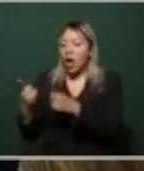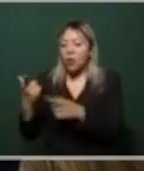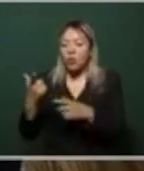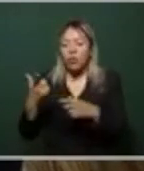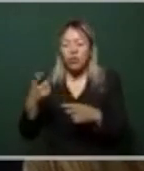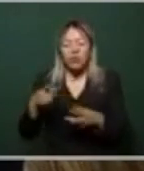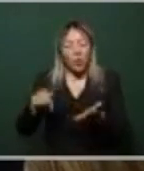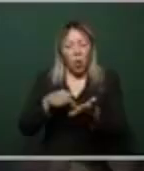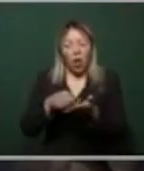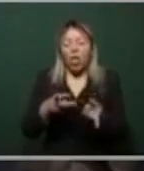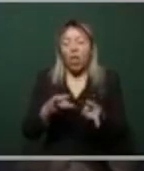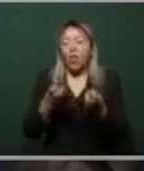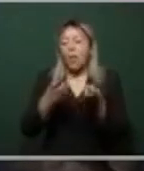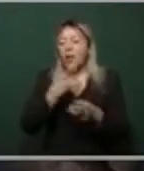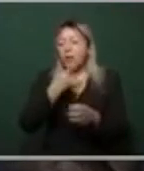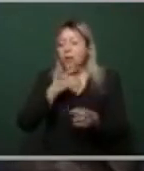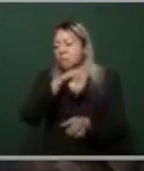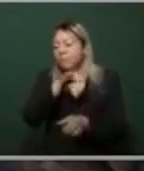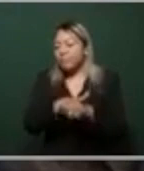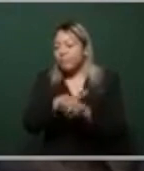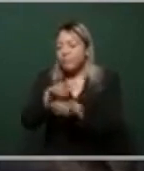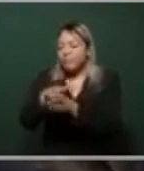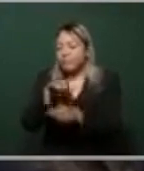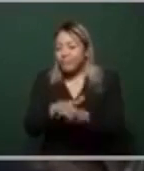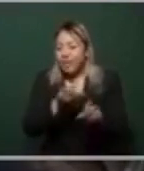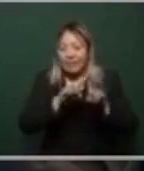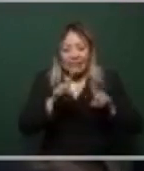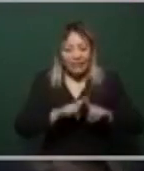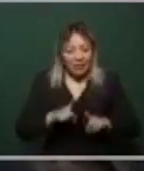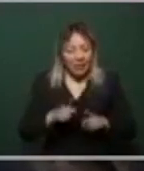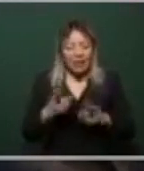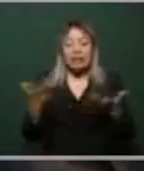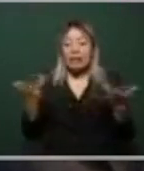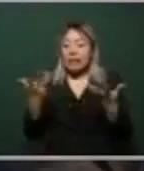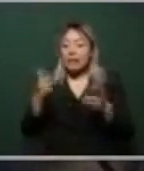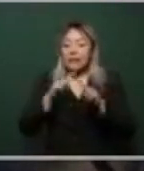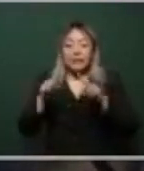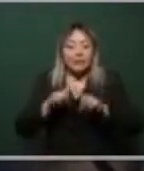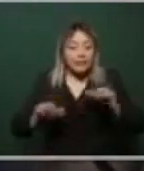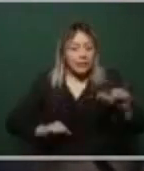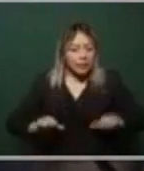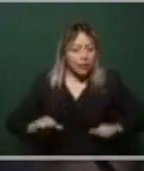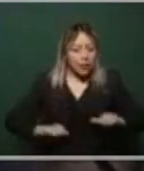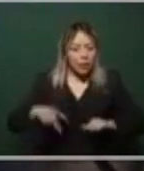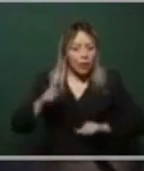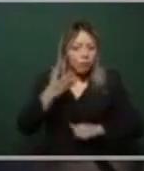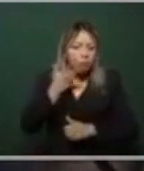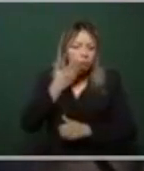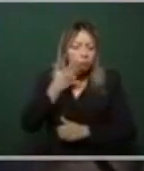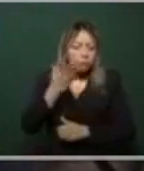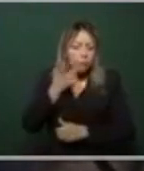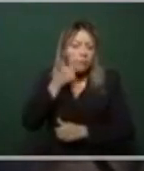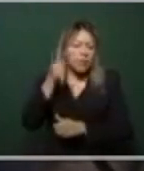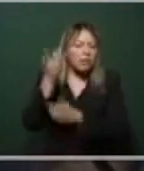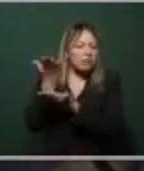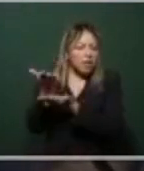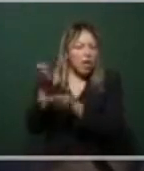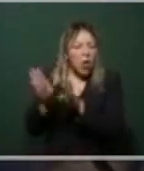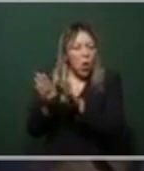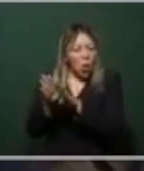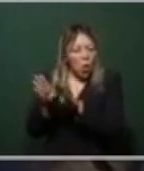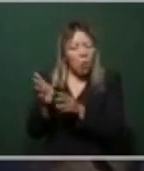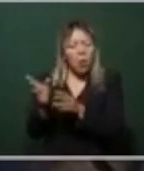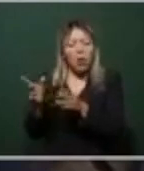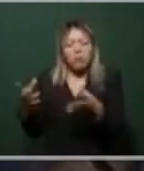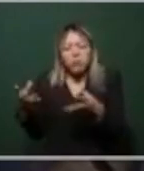de tomas y que se están ejerciendo todas estas acciones, usted habla de que se tiene que trabajar justamente con estas comunidades para